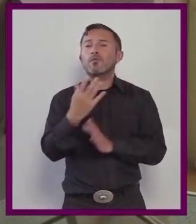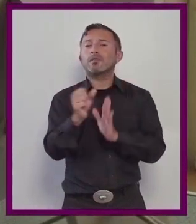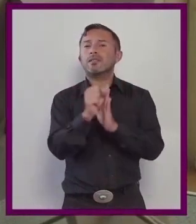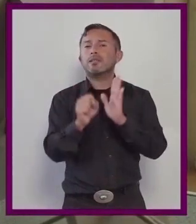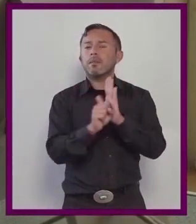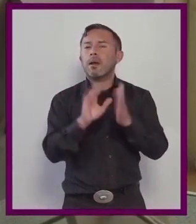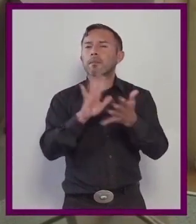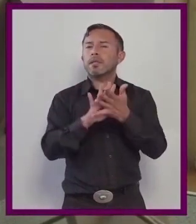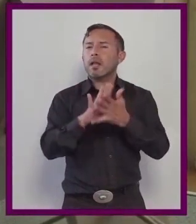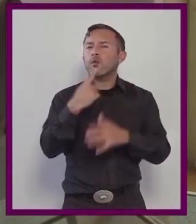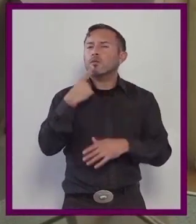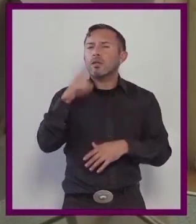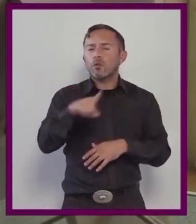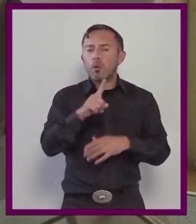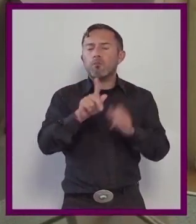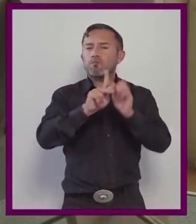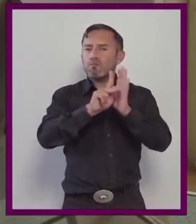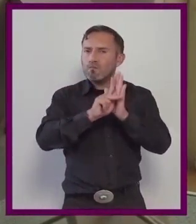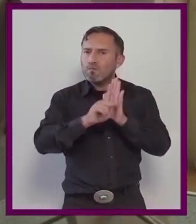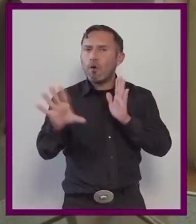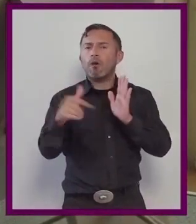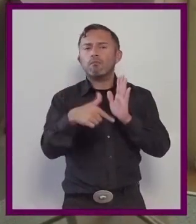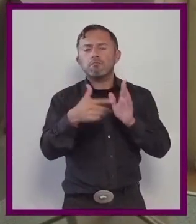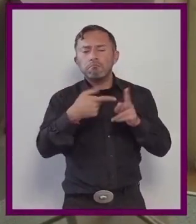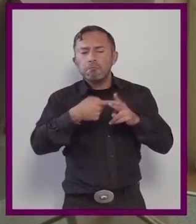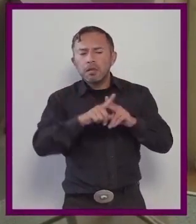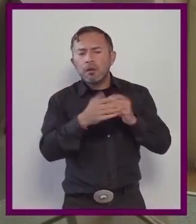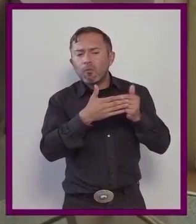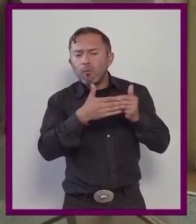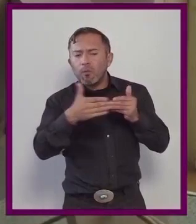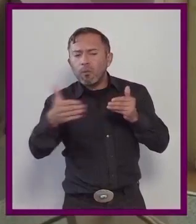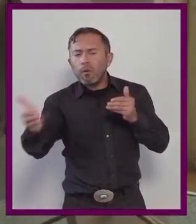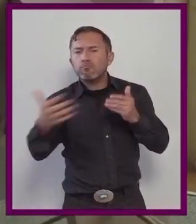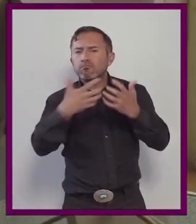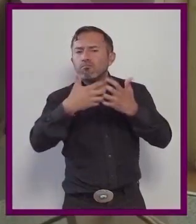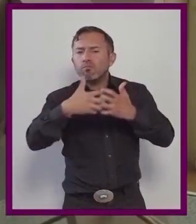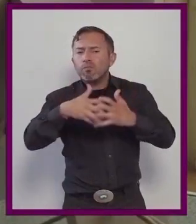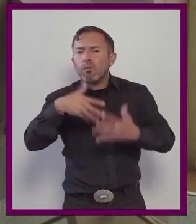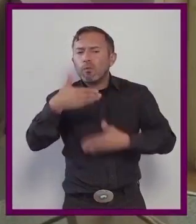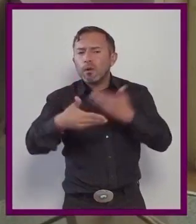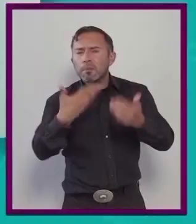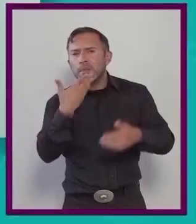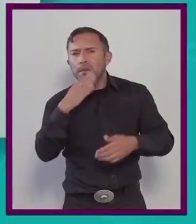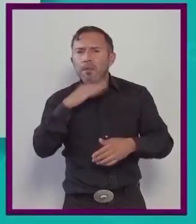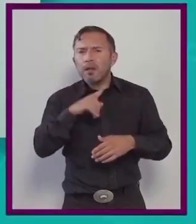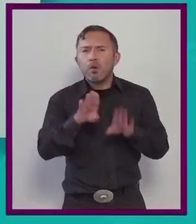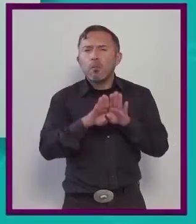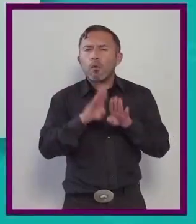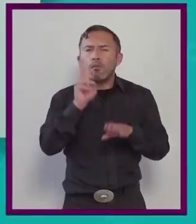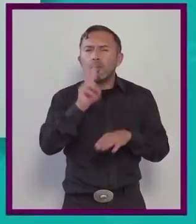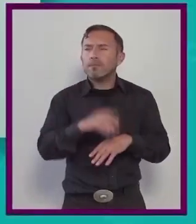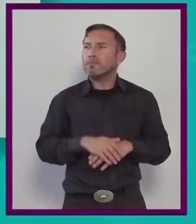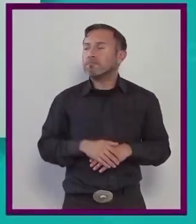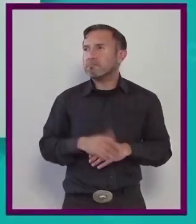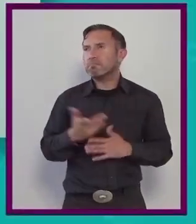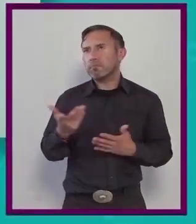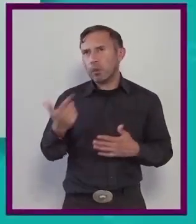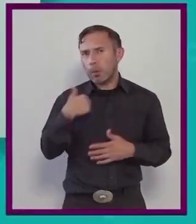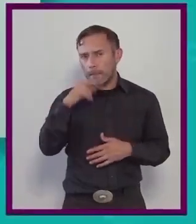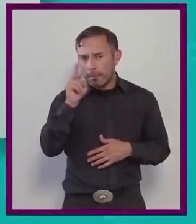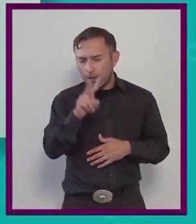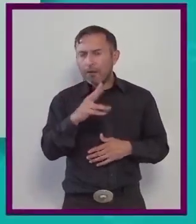el nuevo sistema penal acusatorio, ¿cómo ha sido su implementación? ¿Cómo ha funcionado? Yo veo que todavía